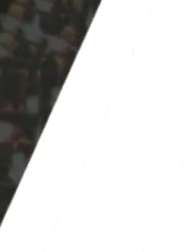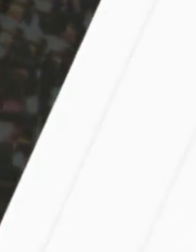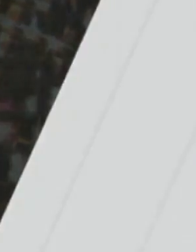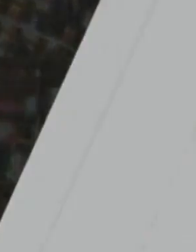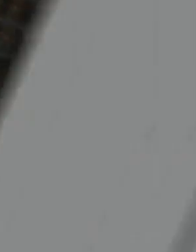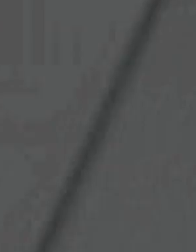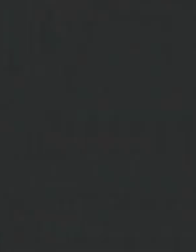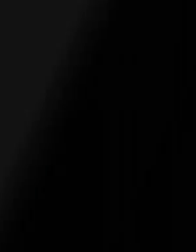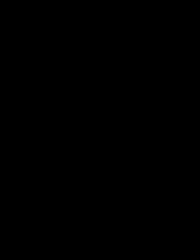región